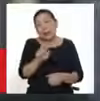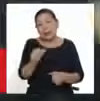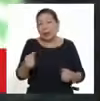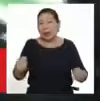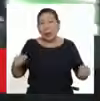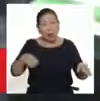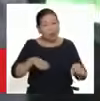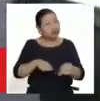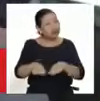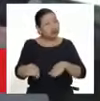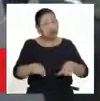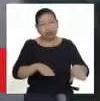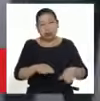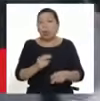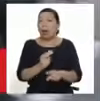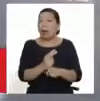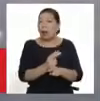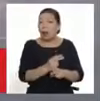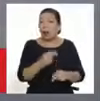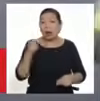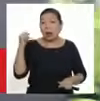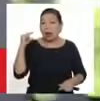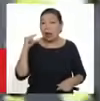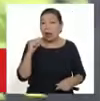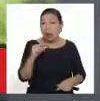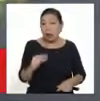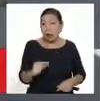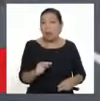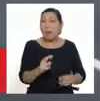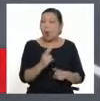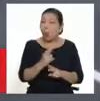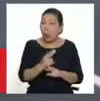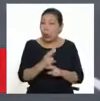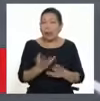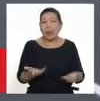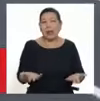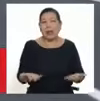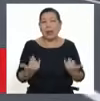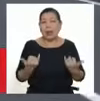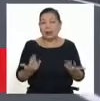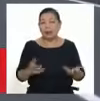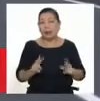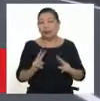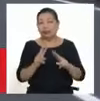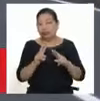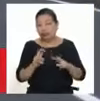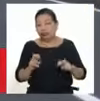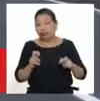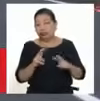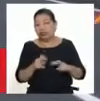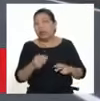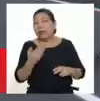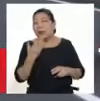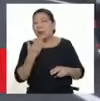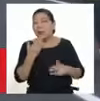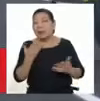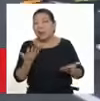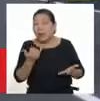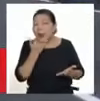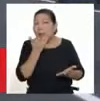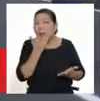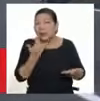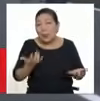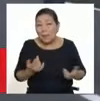vías rápidas, Romy, hay que tomar en cuenta la velocidad y la prudencia, ¿no? Aquí todavía están investigaciones qué es lo que ocurrió,